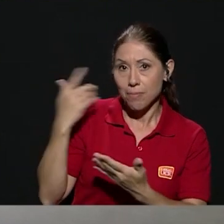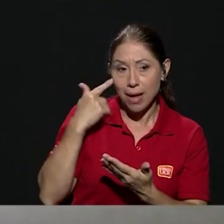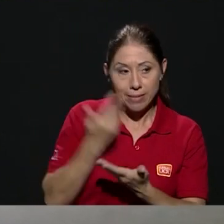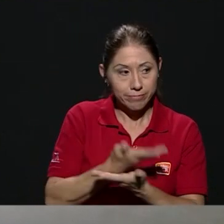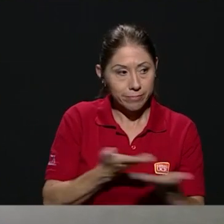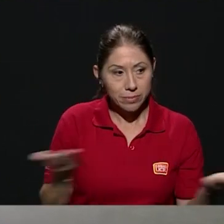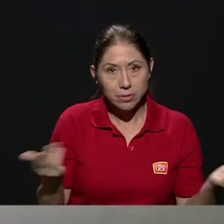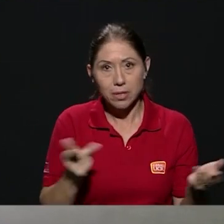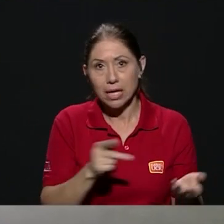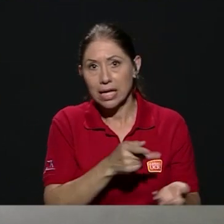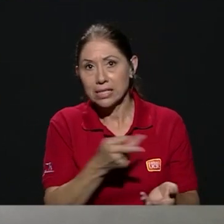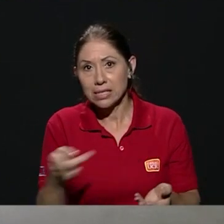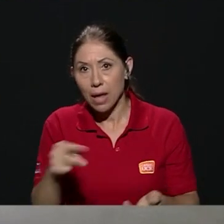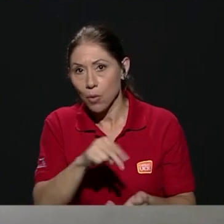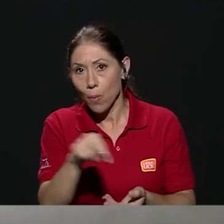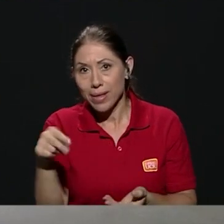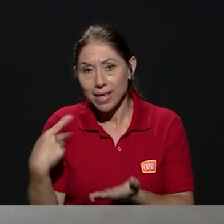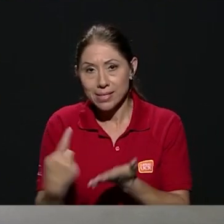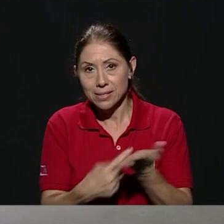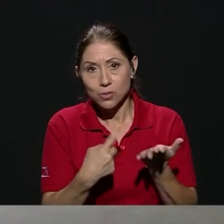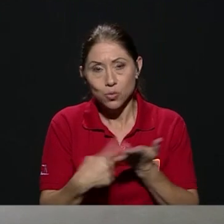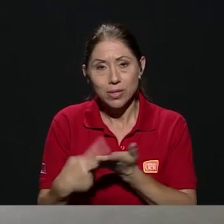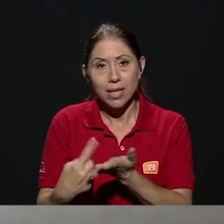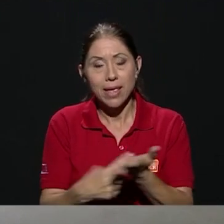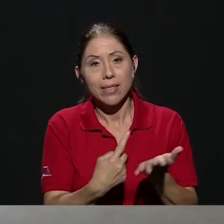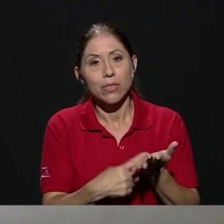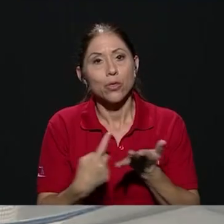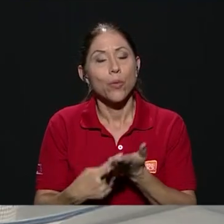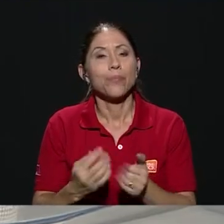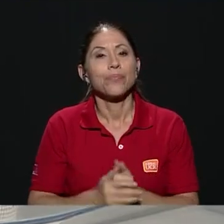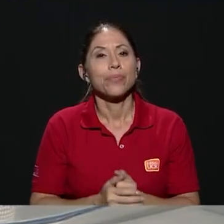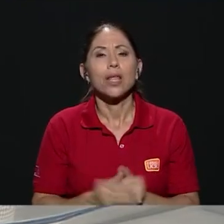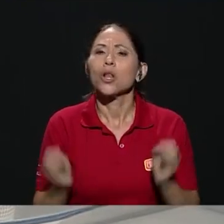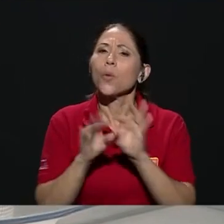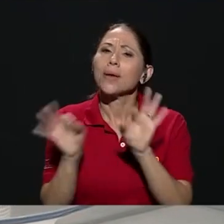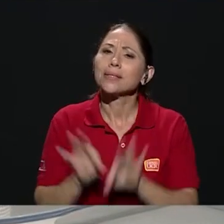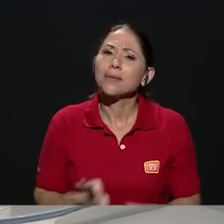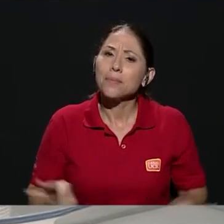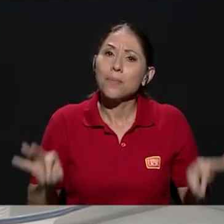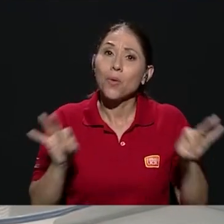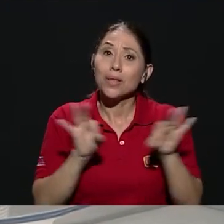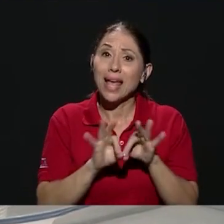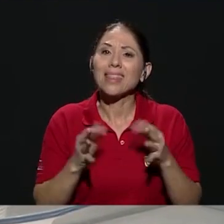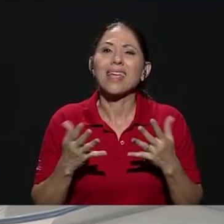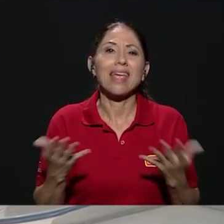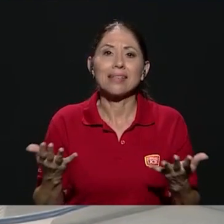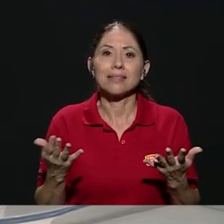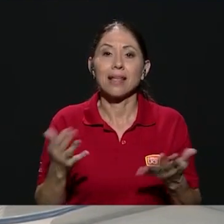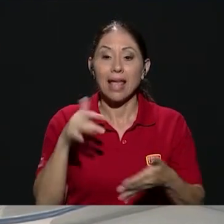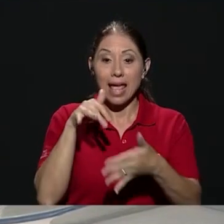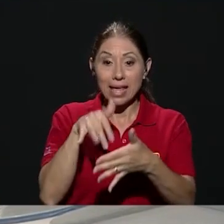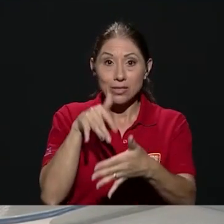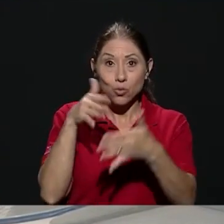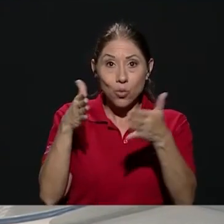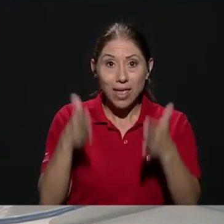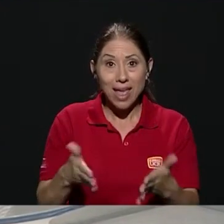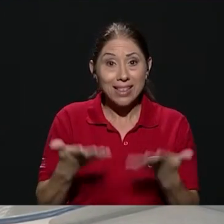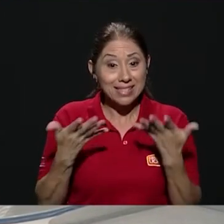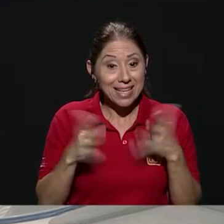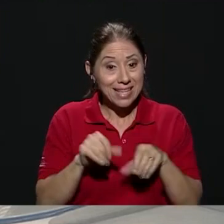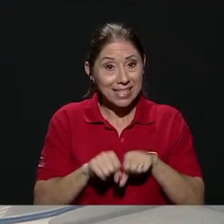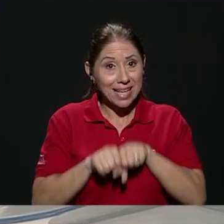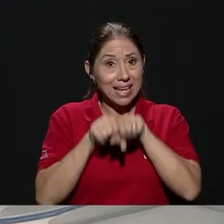ahora aquí discutiendo esta temática, es que los estudiantes que se han graduado han